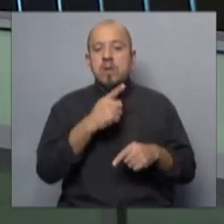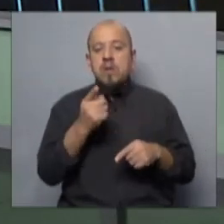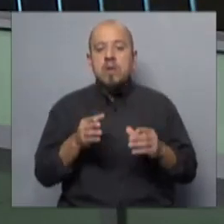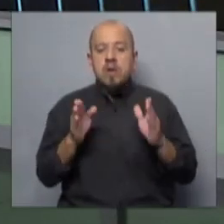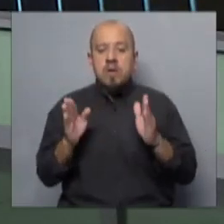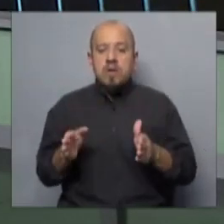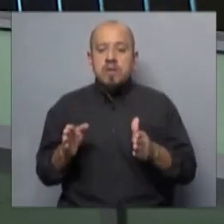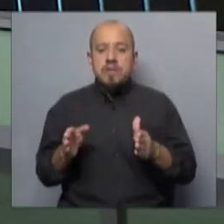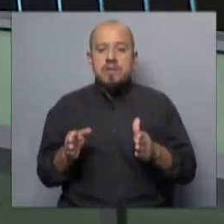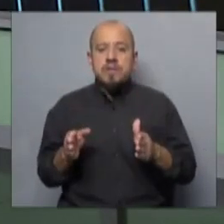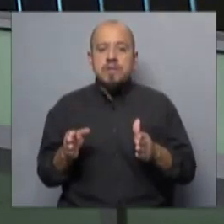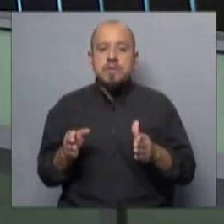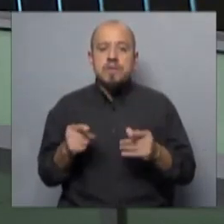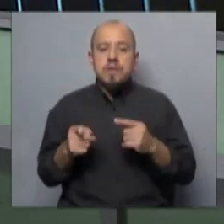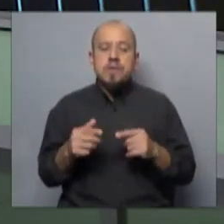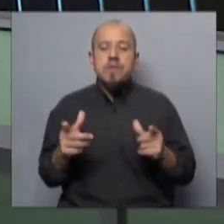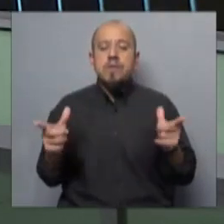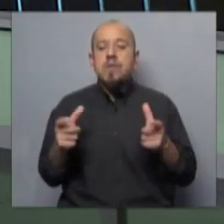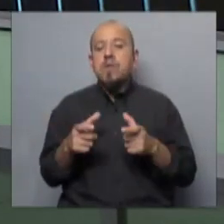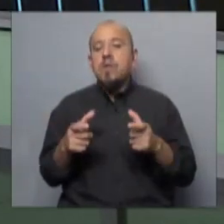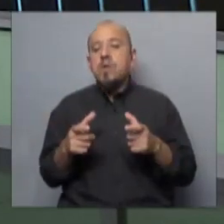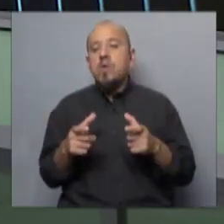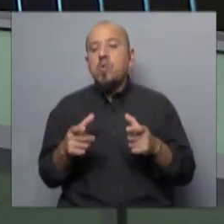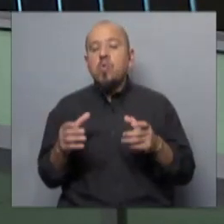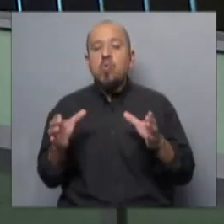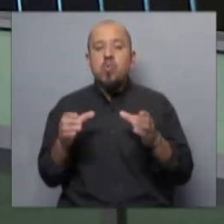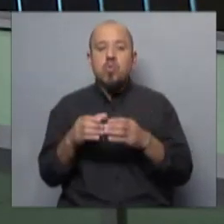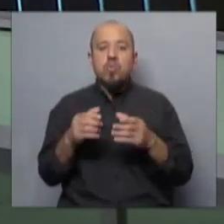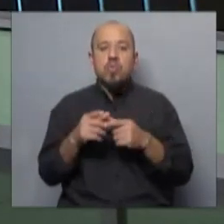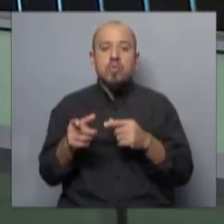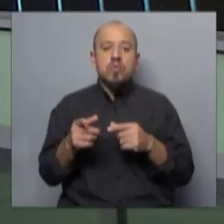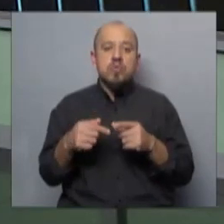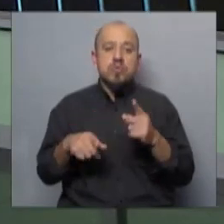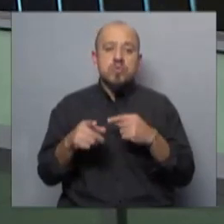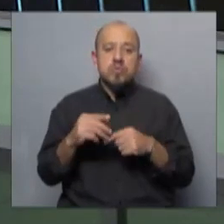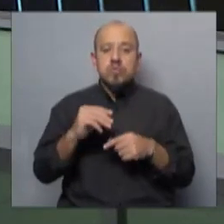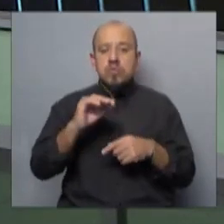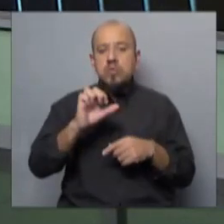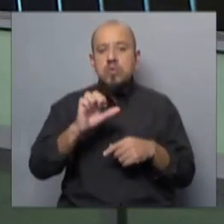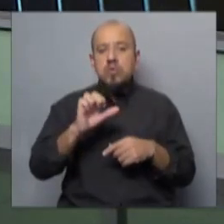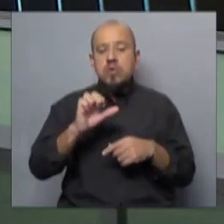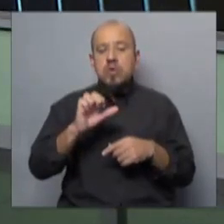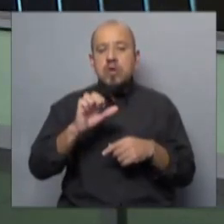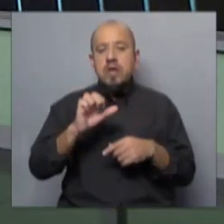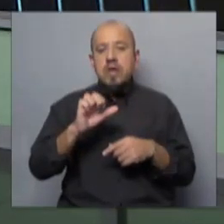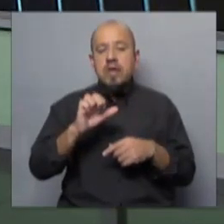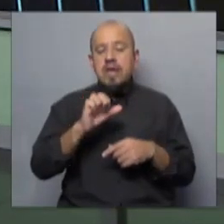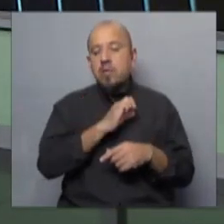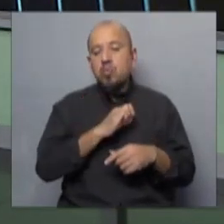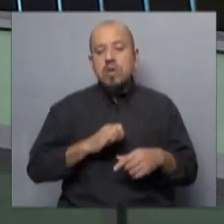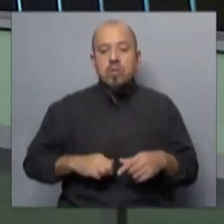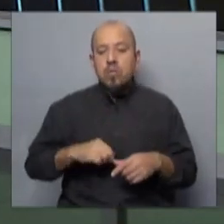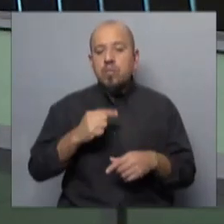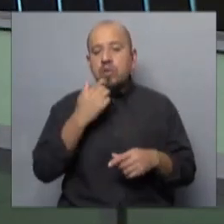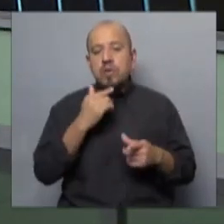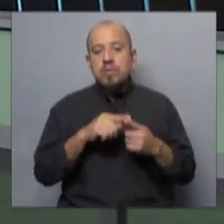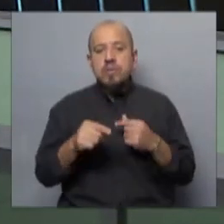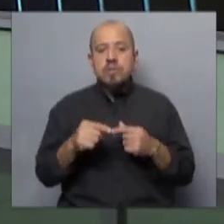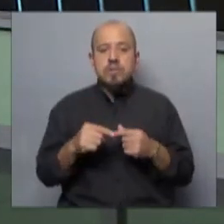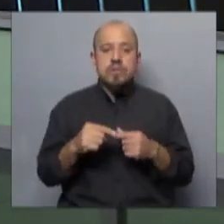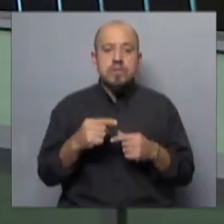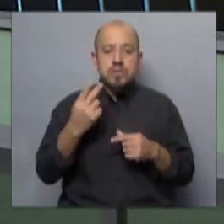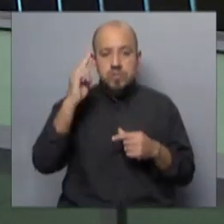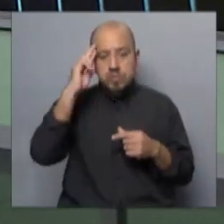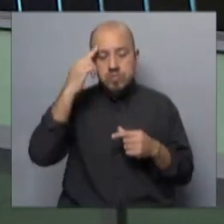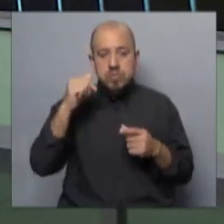plantean la creación de un grupo operativo ejecutivo este es un ejemplo que toman de países que han decretado la emergencia carcelaria en nuestro